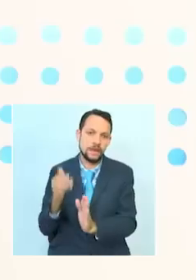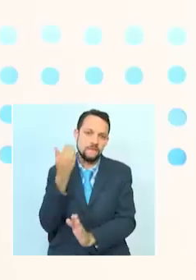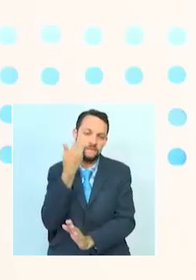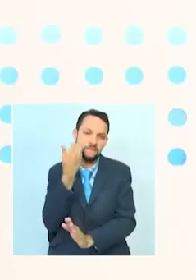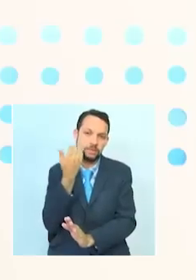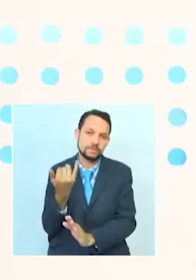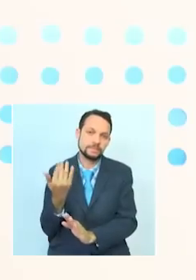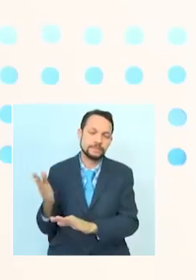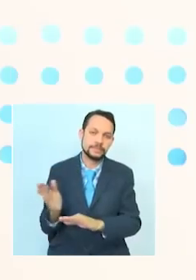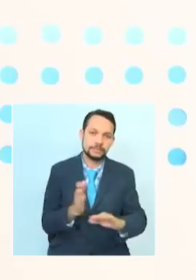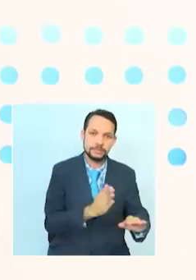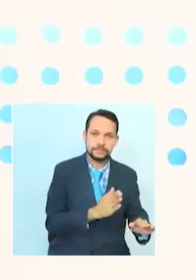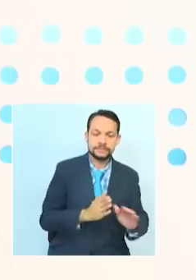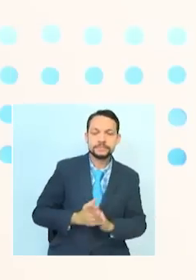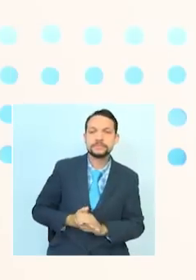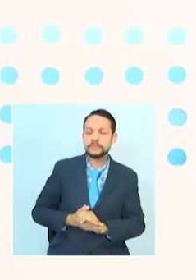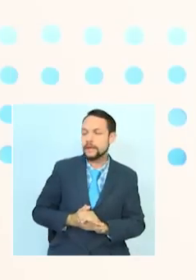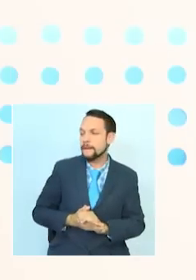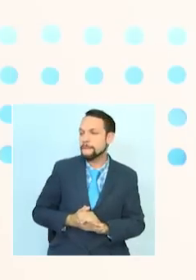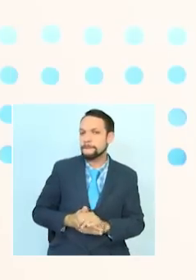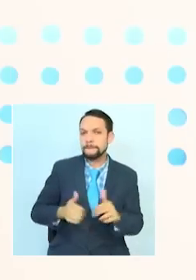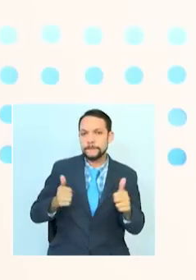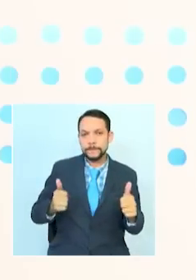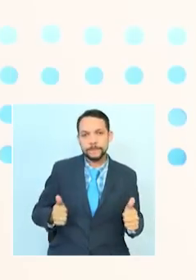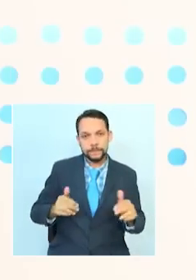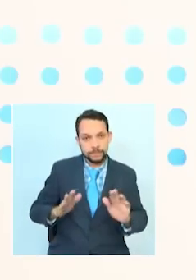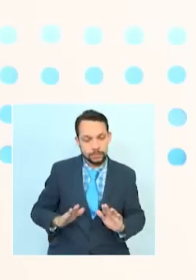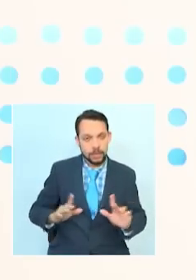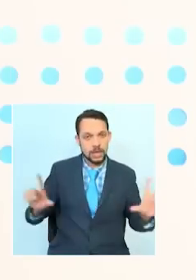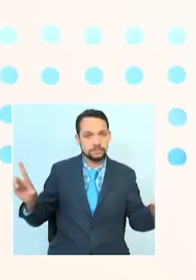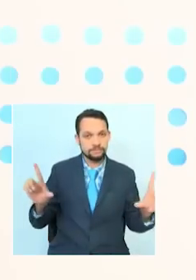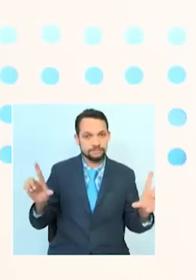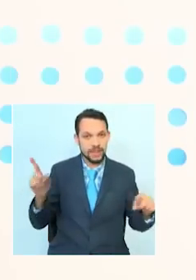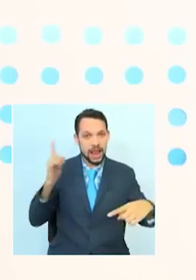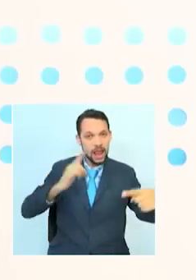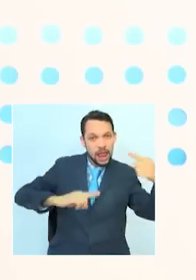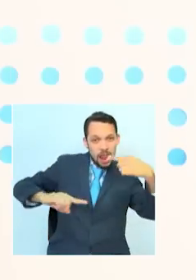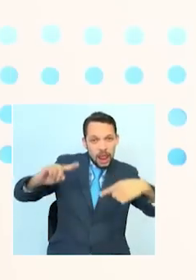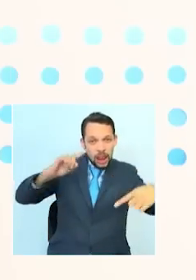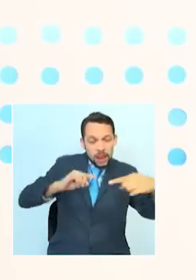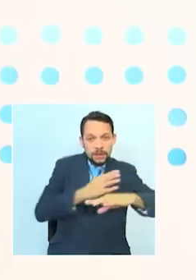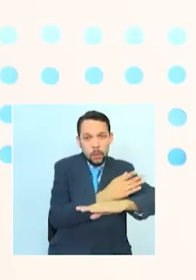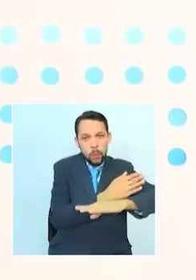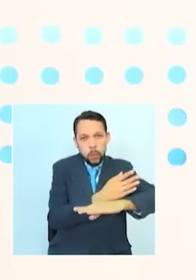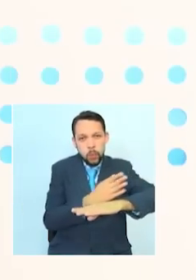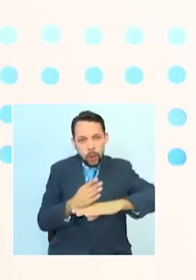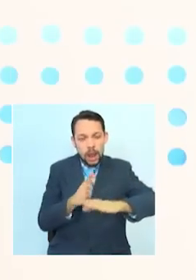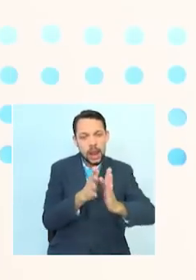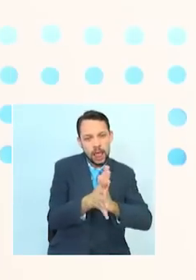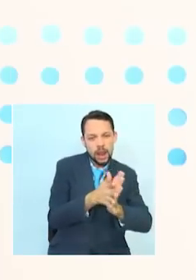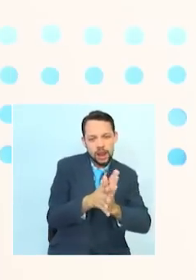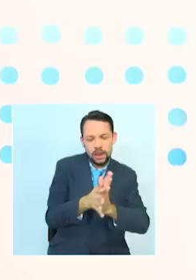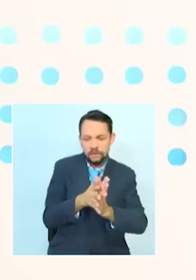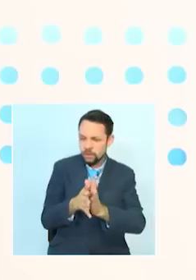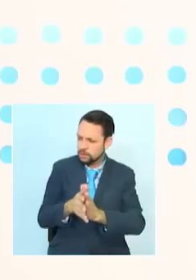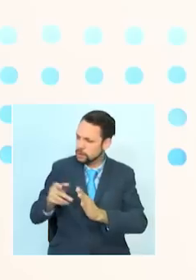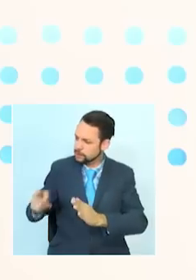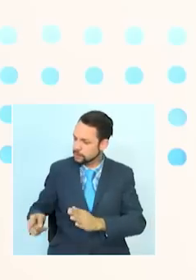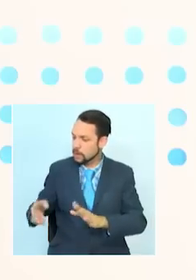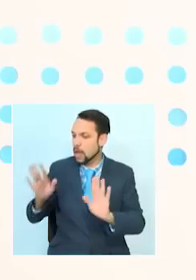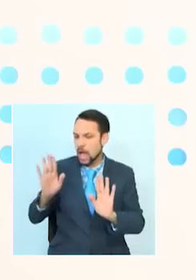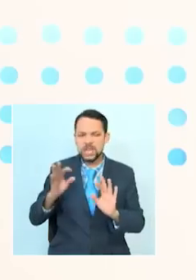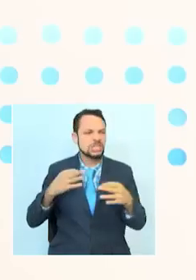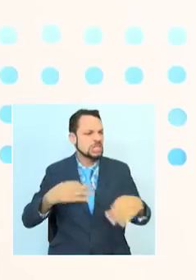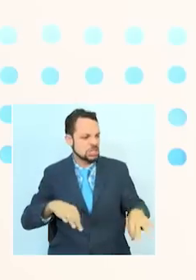degenerativas bueno doctor Álvaro gusto uaga desde ese punto de vista de la nota que acaba de emitir Lina pues uno ve la cosa muy